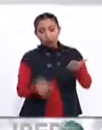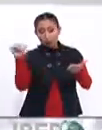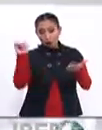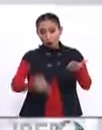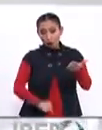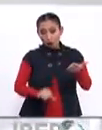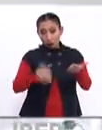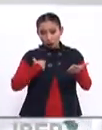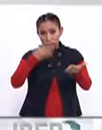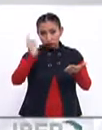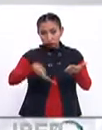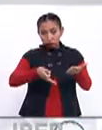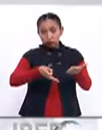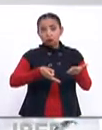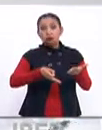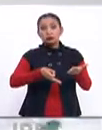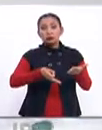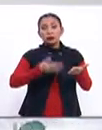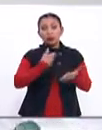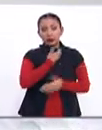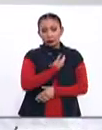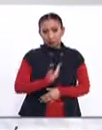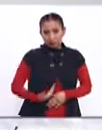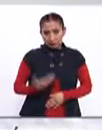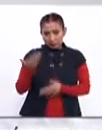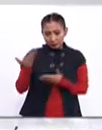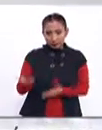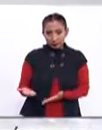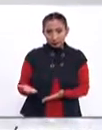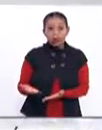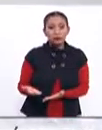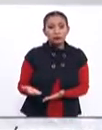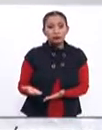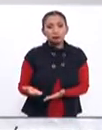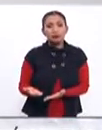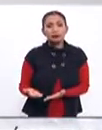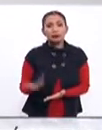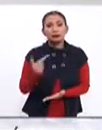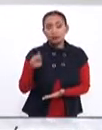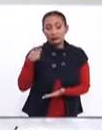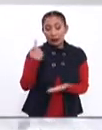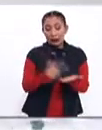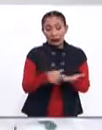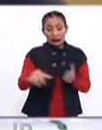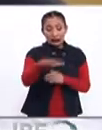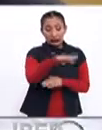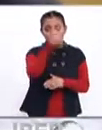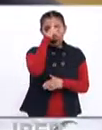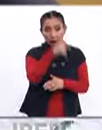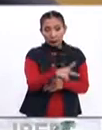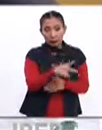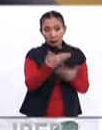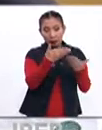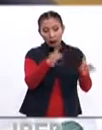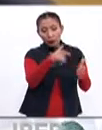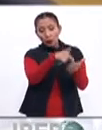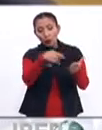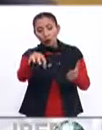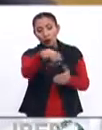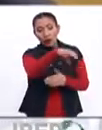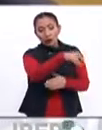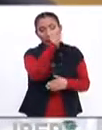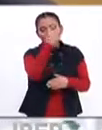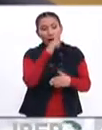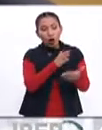hoy suscribe, señor presidente, en lo interno abre espacios para